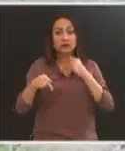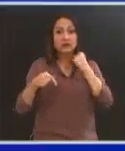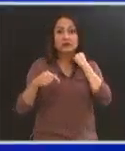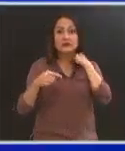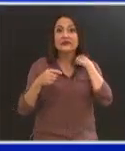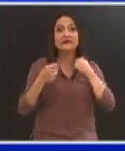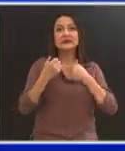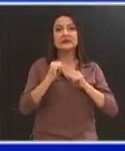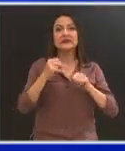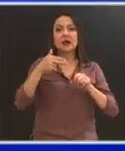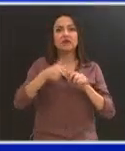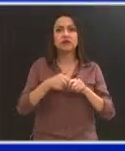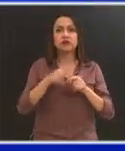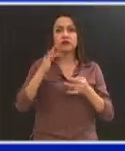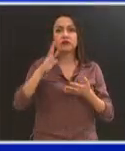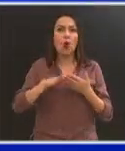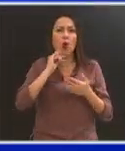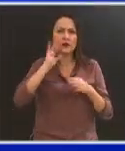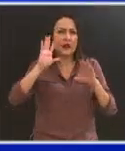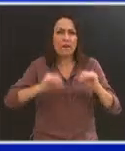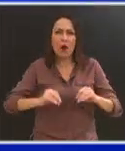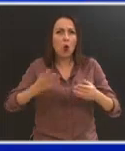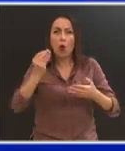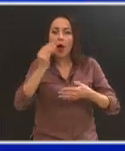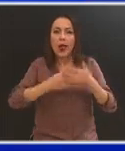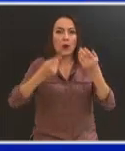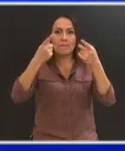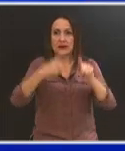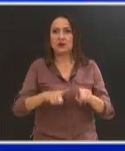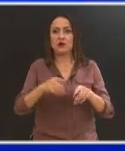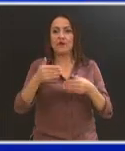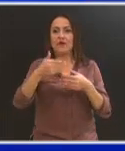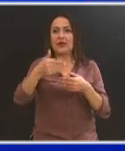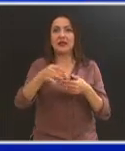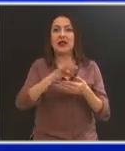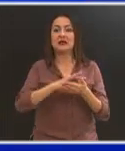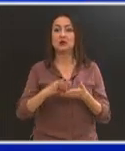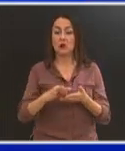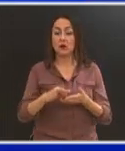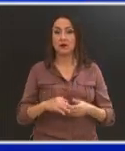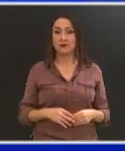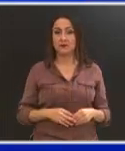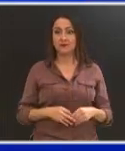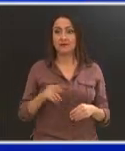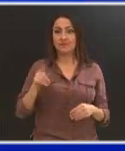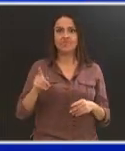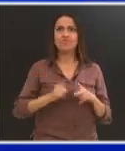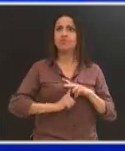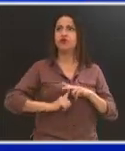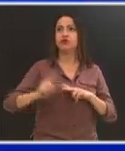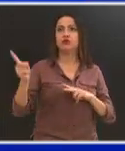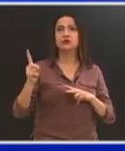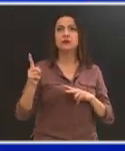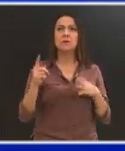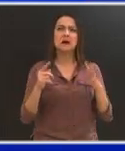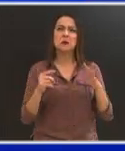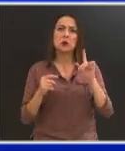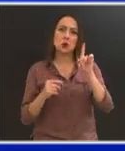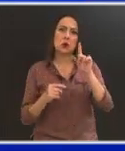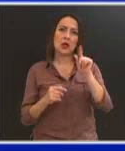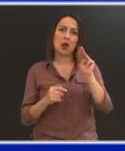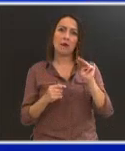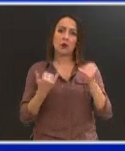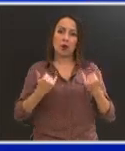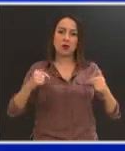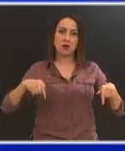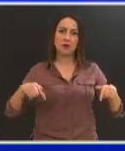sin combustible, al parecer, o se apaga justamente en la escuela, Paul y demás televidentes, esas personas huyen. Estamos aproximadamente a 1 kilómetro y es